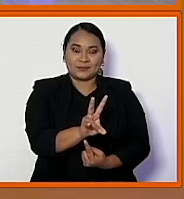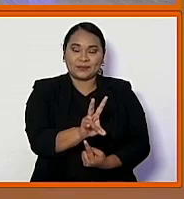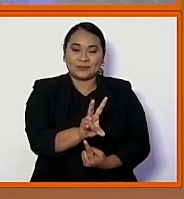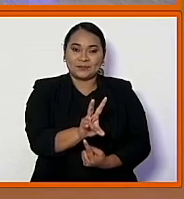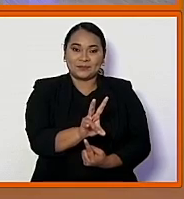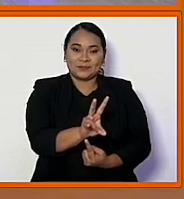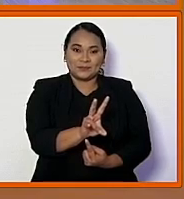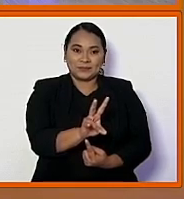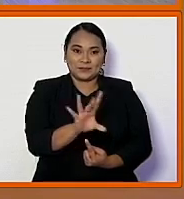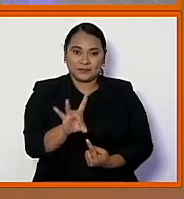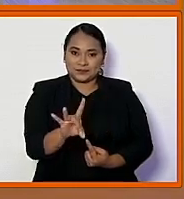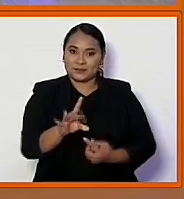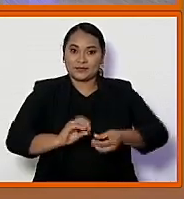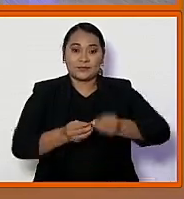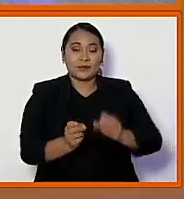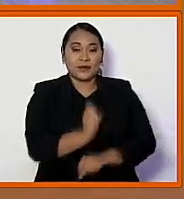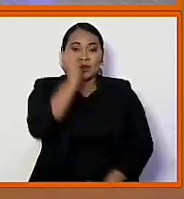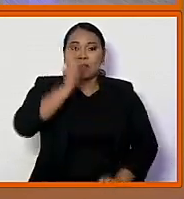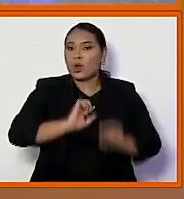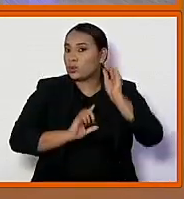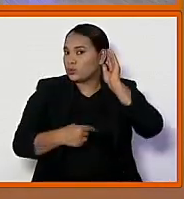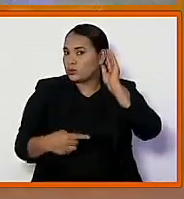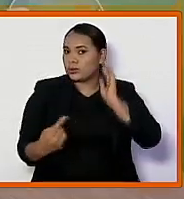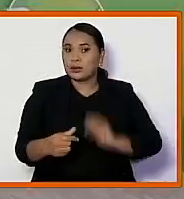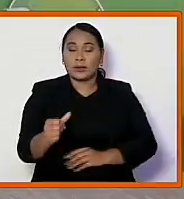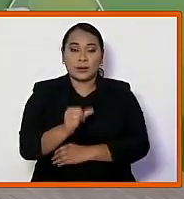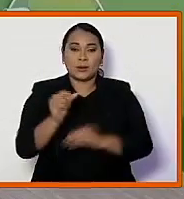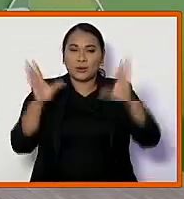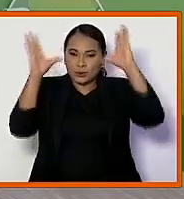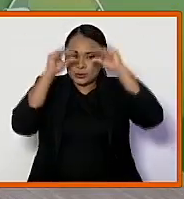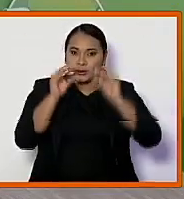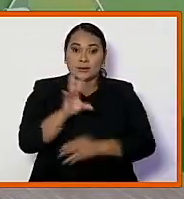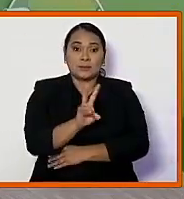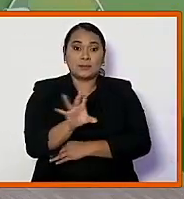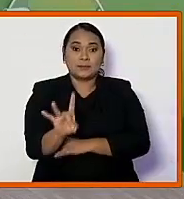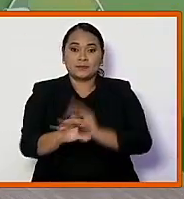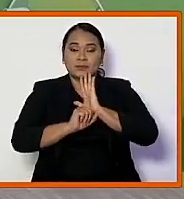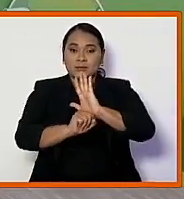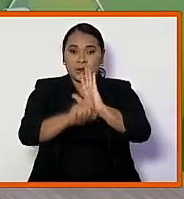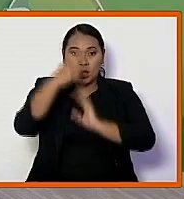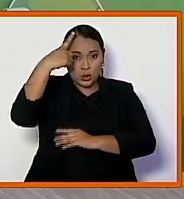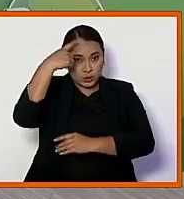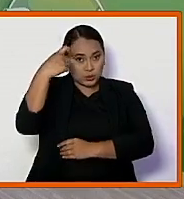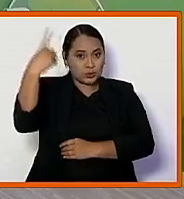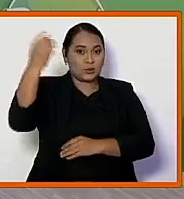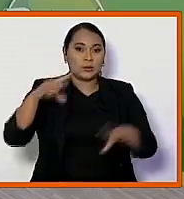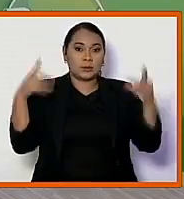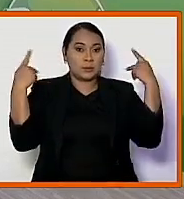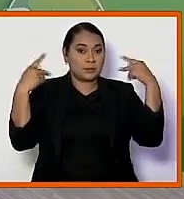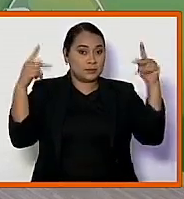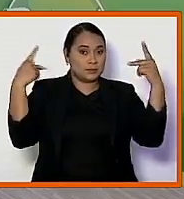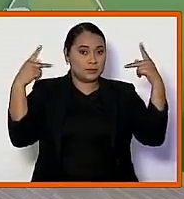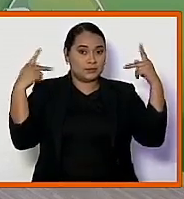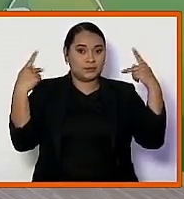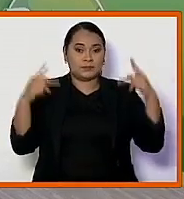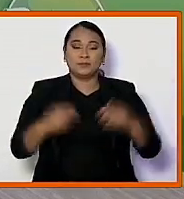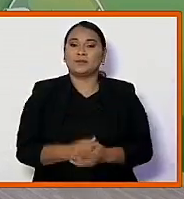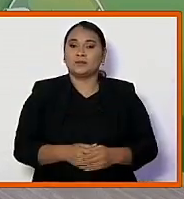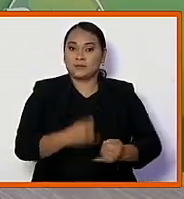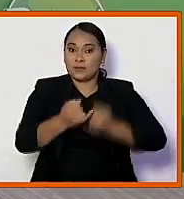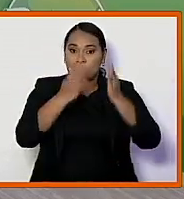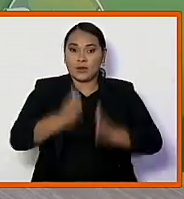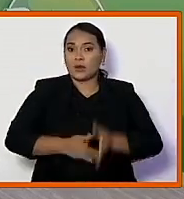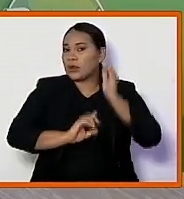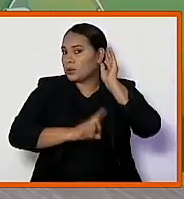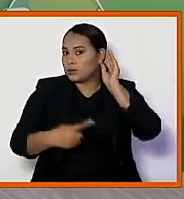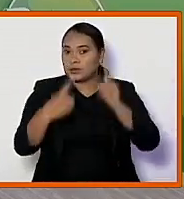Y este es el 8. El número favorecido para esta noche es el 78 con su símbolo de sueños, tienda. Pero si sos jugador para Multi X, te deseo